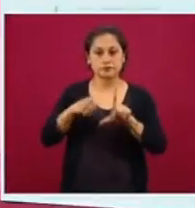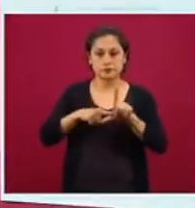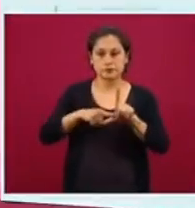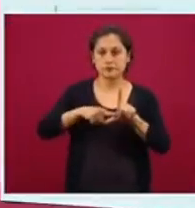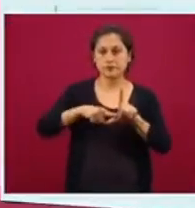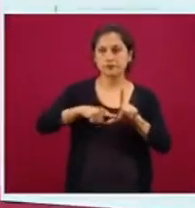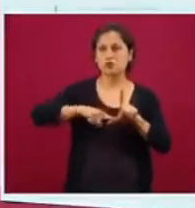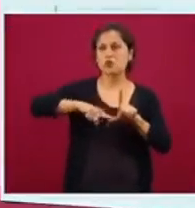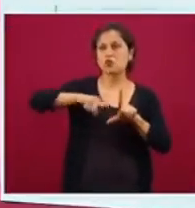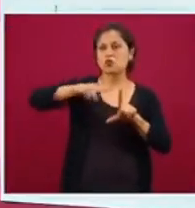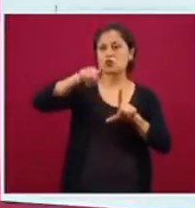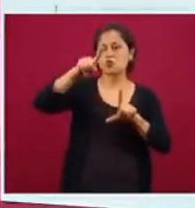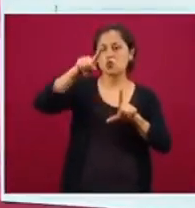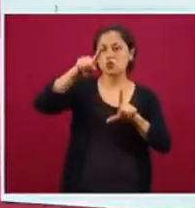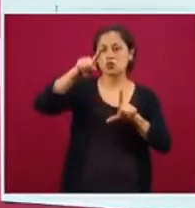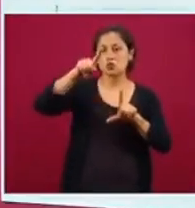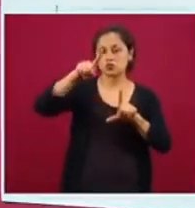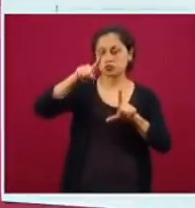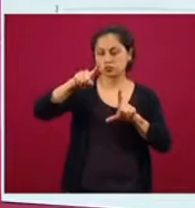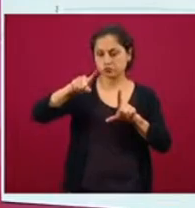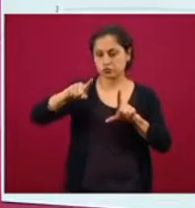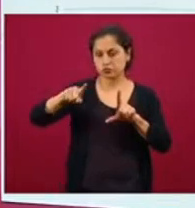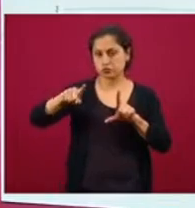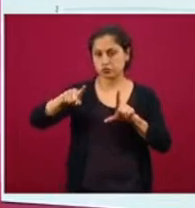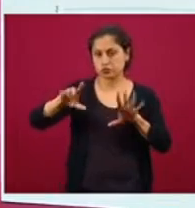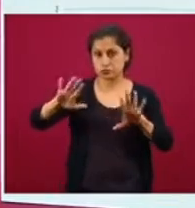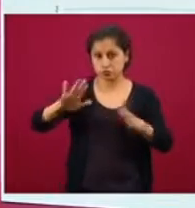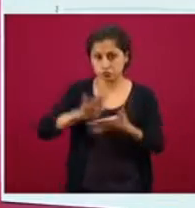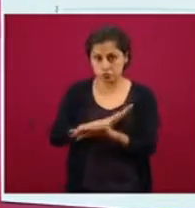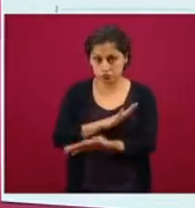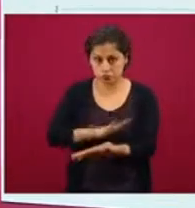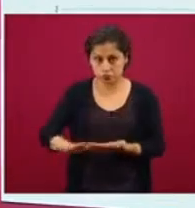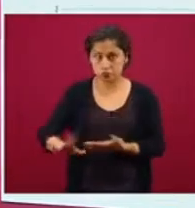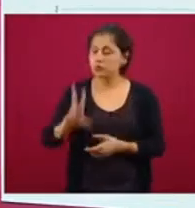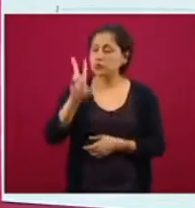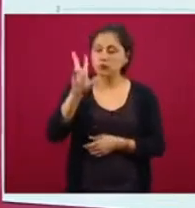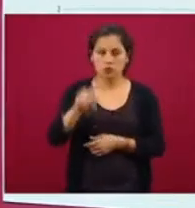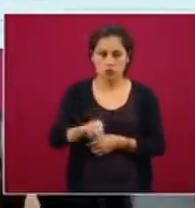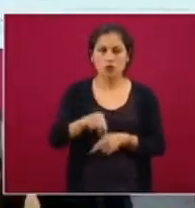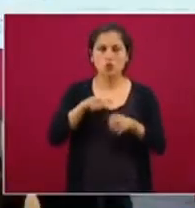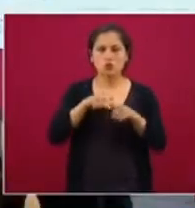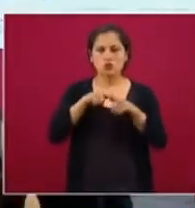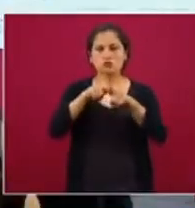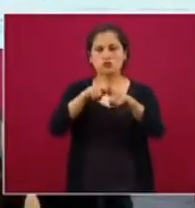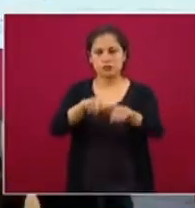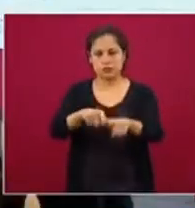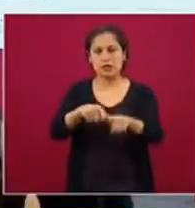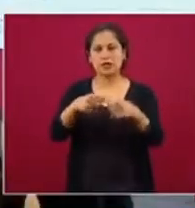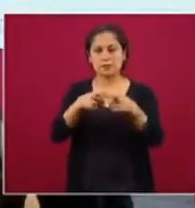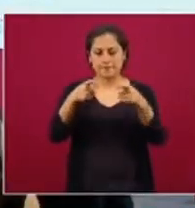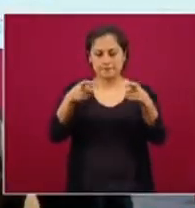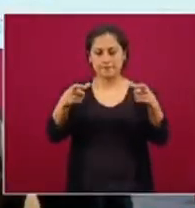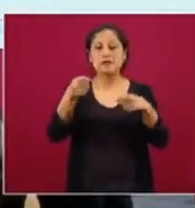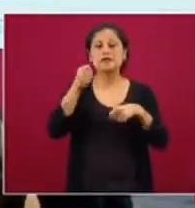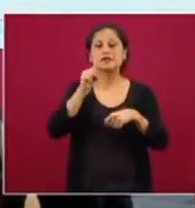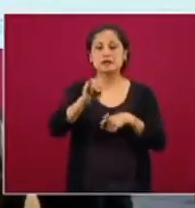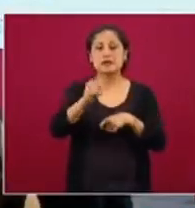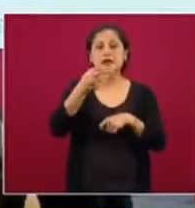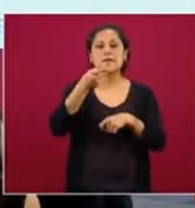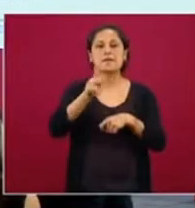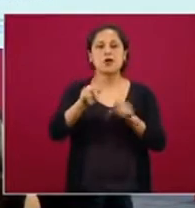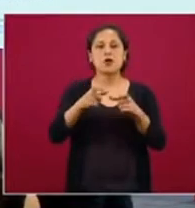y se empieza a llegar a la zona intermedia, justamente hoy que estamos en la segunda quincena de